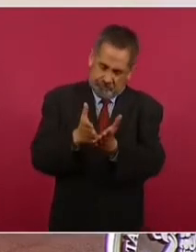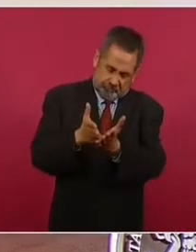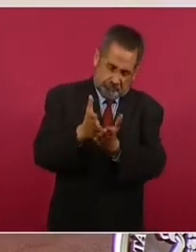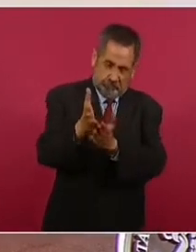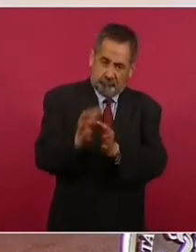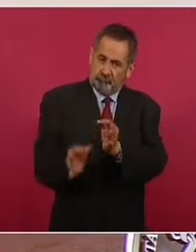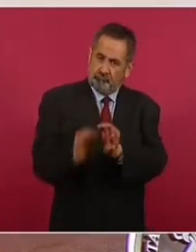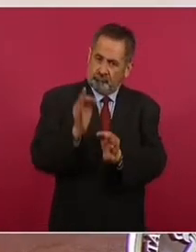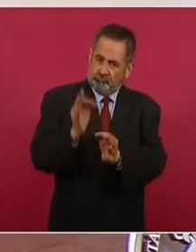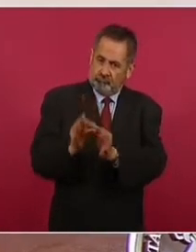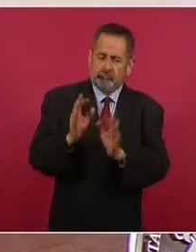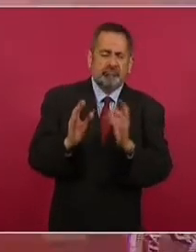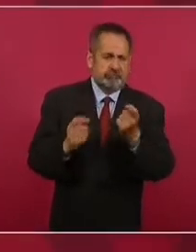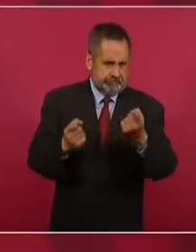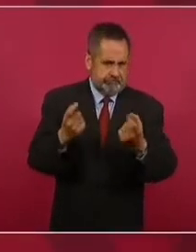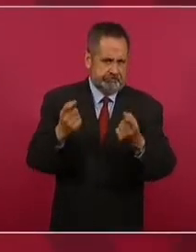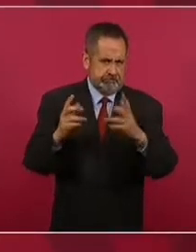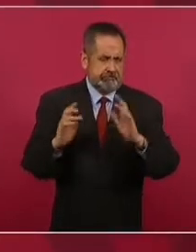recta,